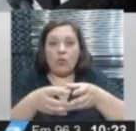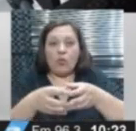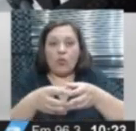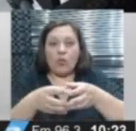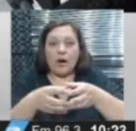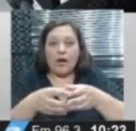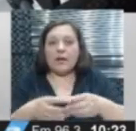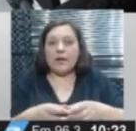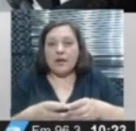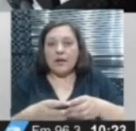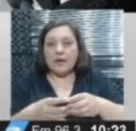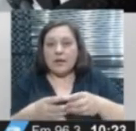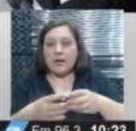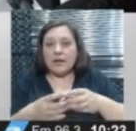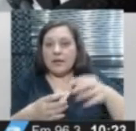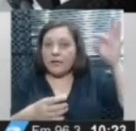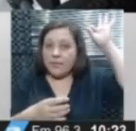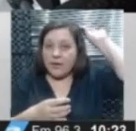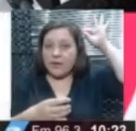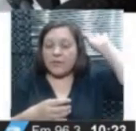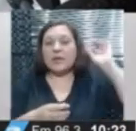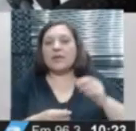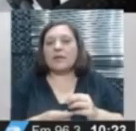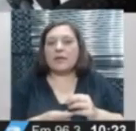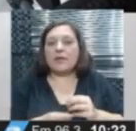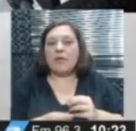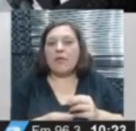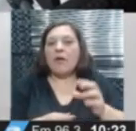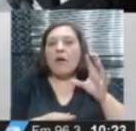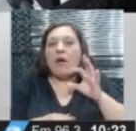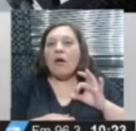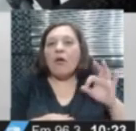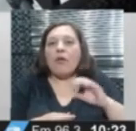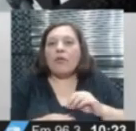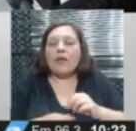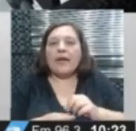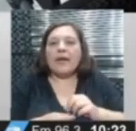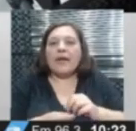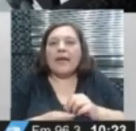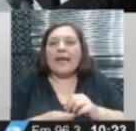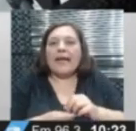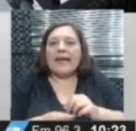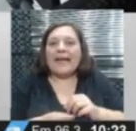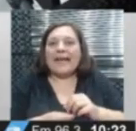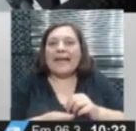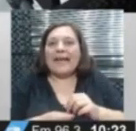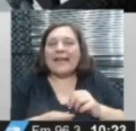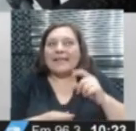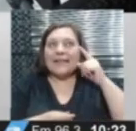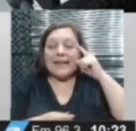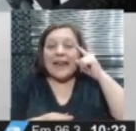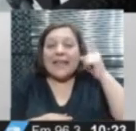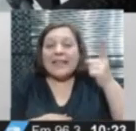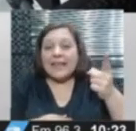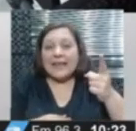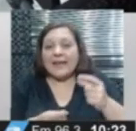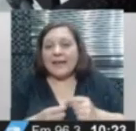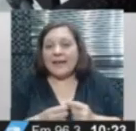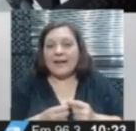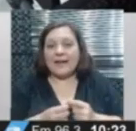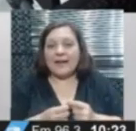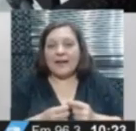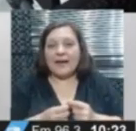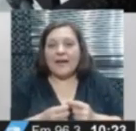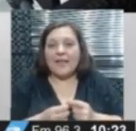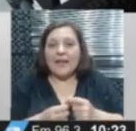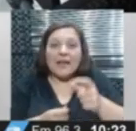movimiento eh filosófico político claro es una ideología es es la es la propia ideología eh